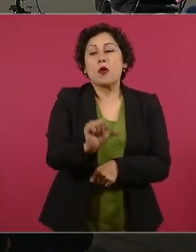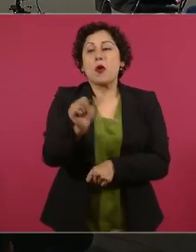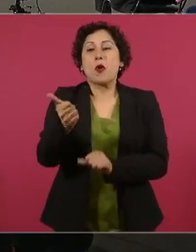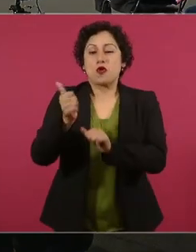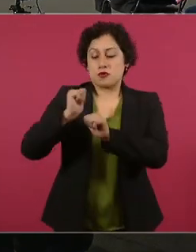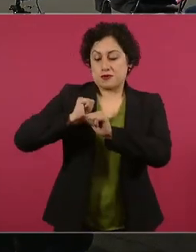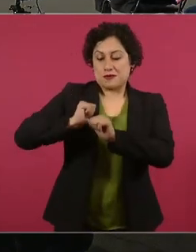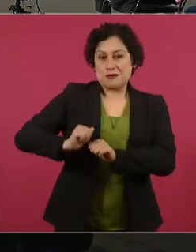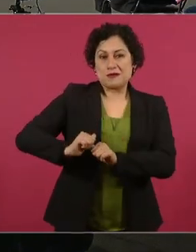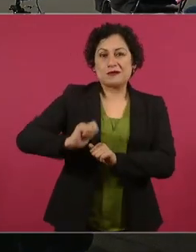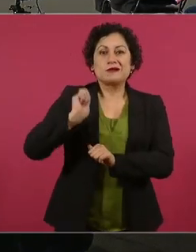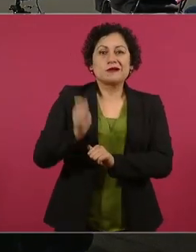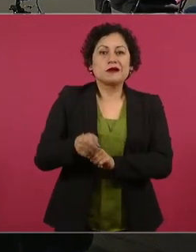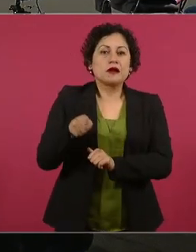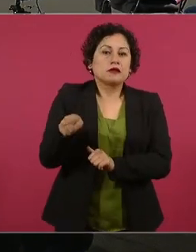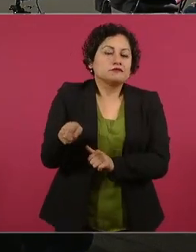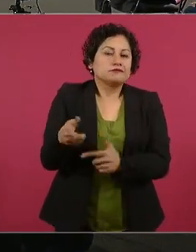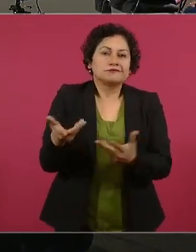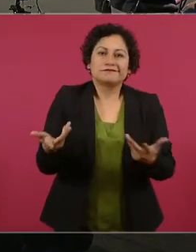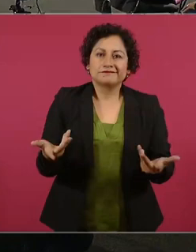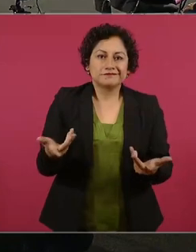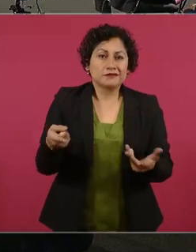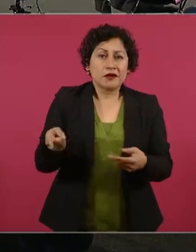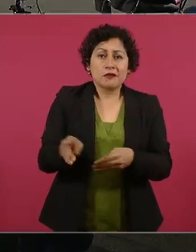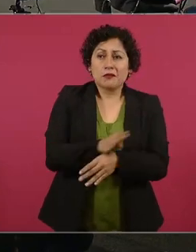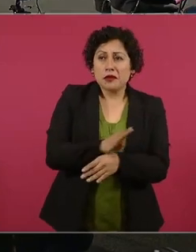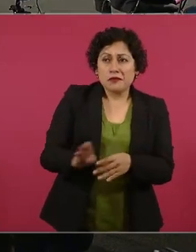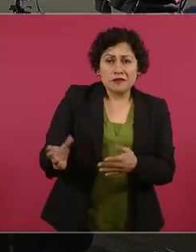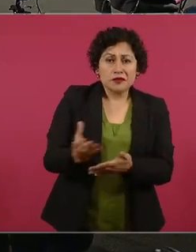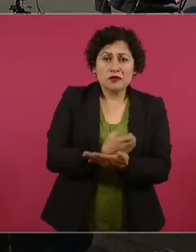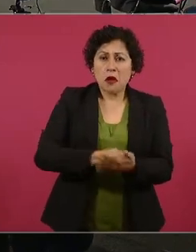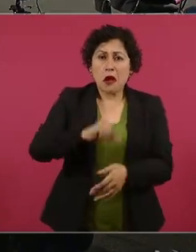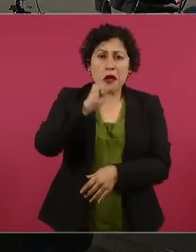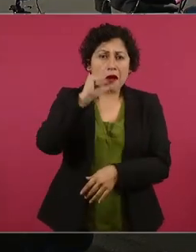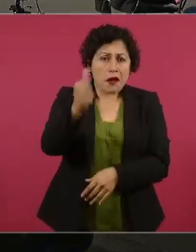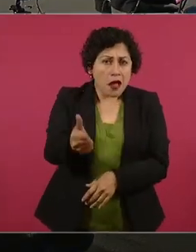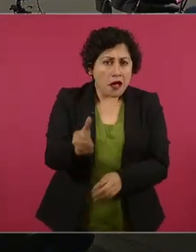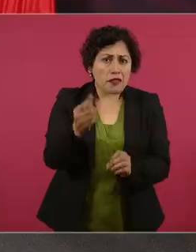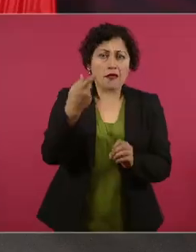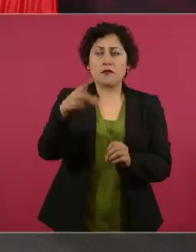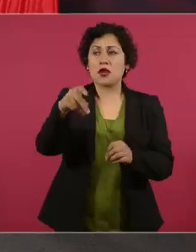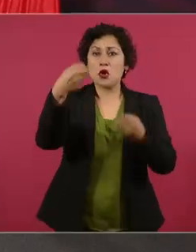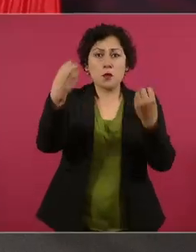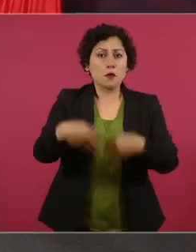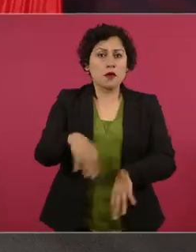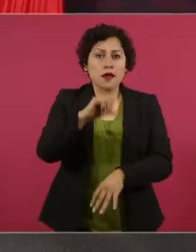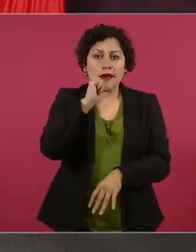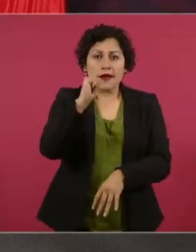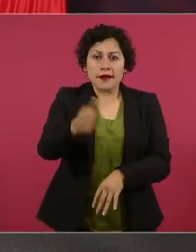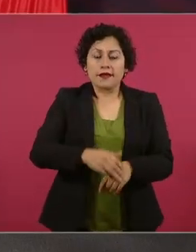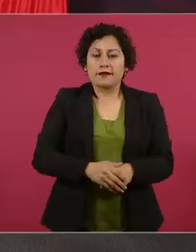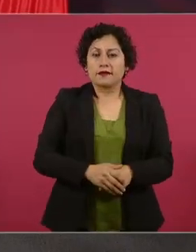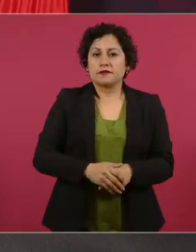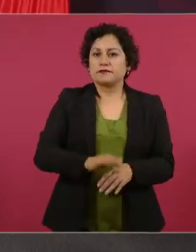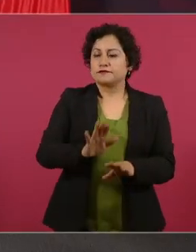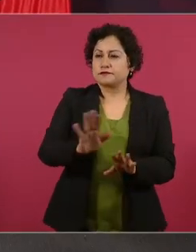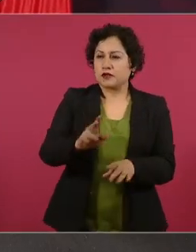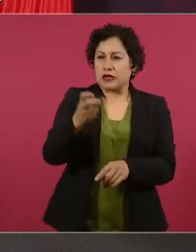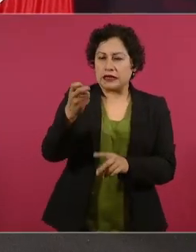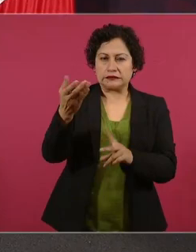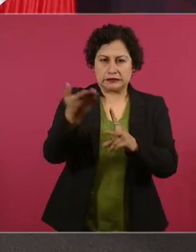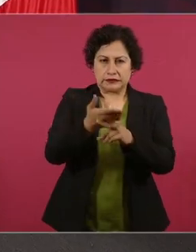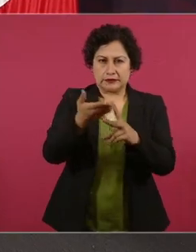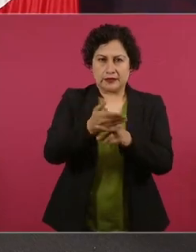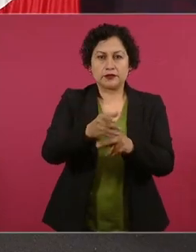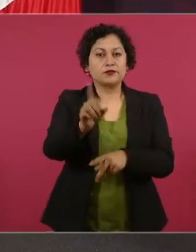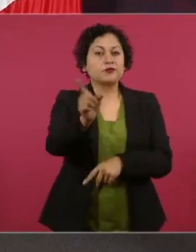En un modo que no ni les beneficia una parte o la otra, o sea, sí, como pero que están, es a los de en medio. No, está, que